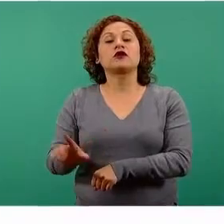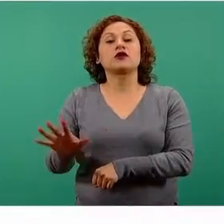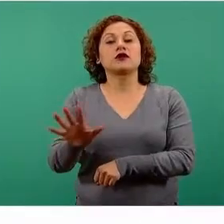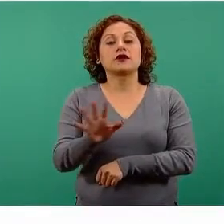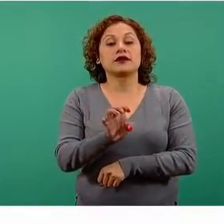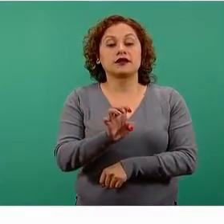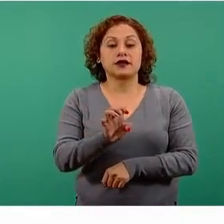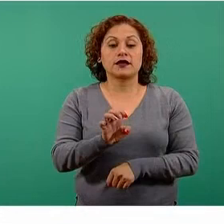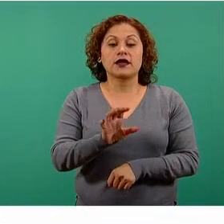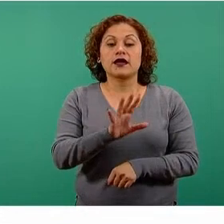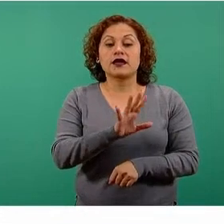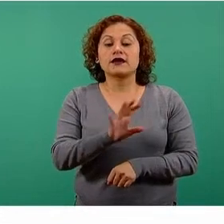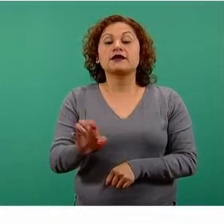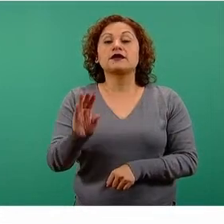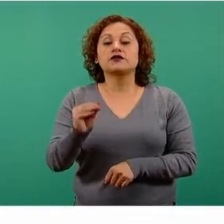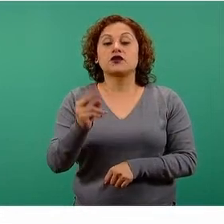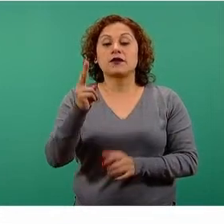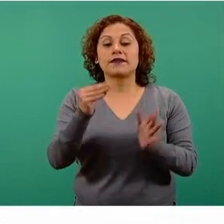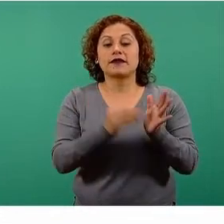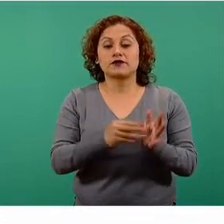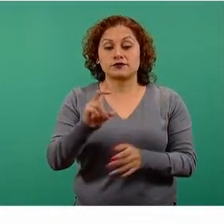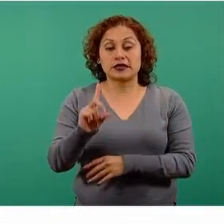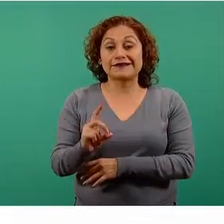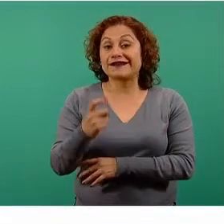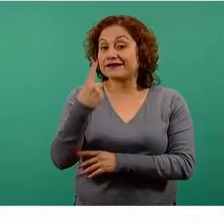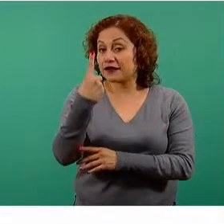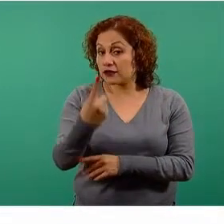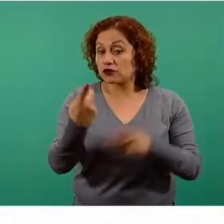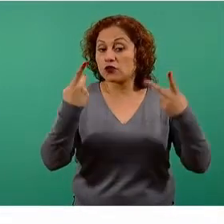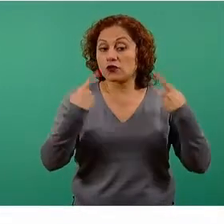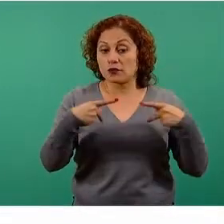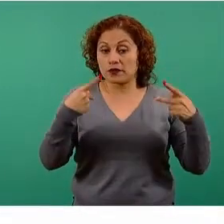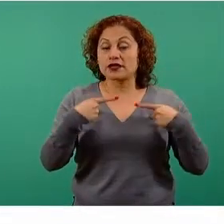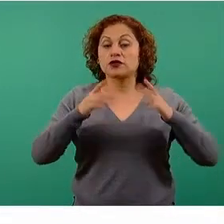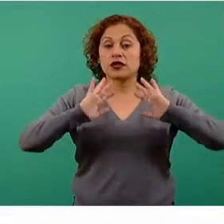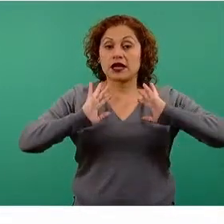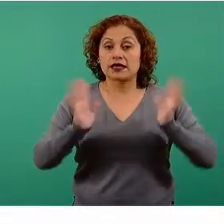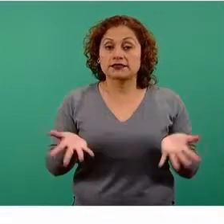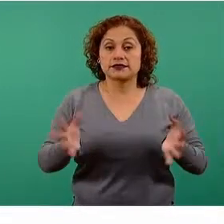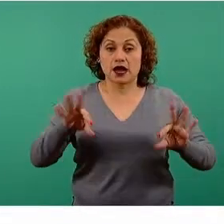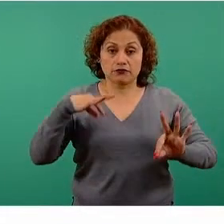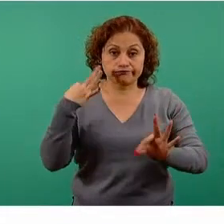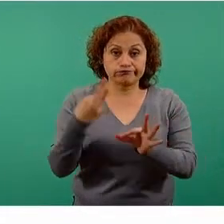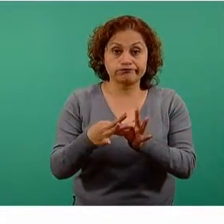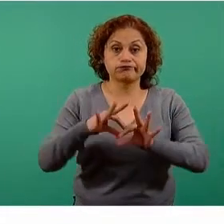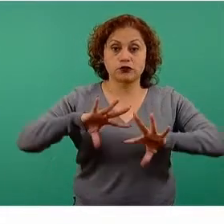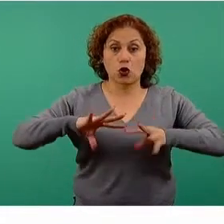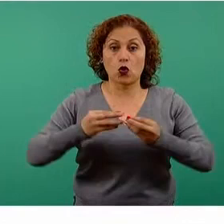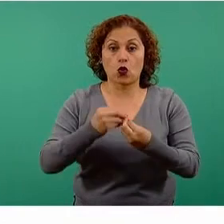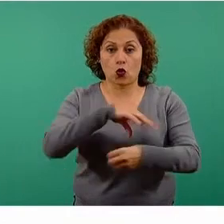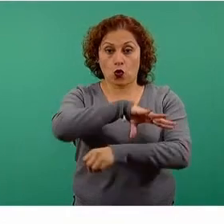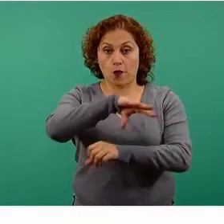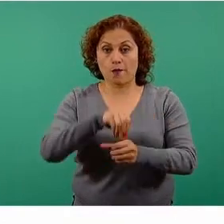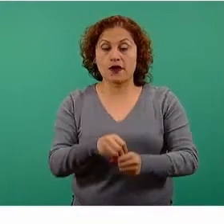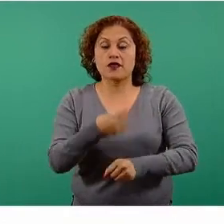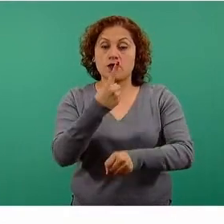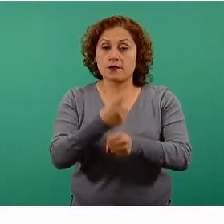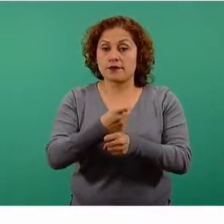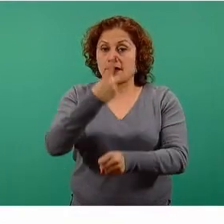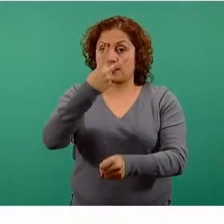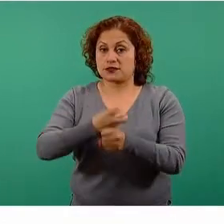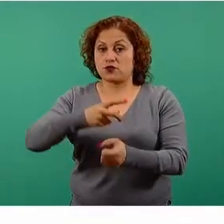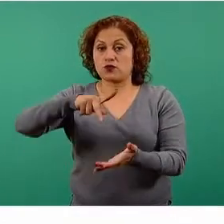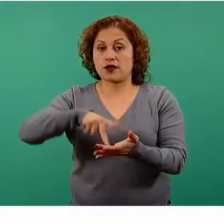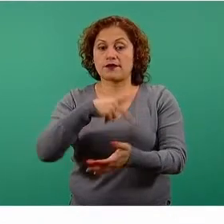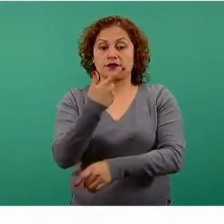592,031 personas trabajadoras de la salud ya recibieron 2 dosis, representan el 72% de las personas que han